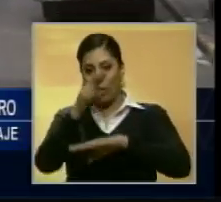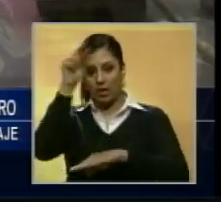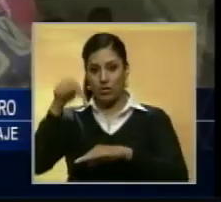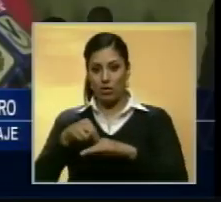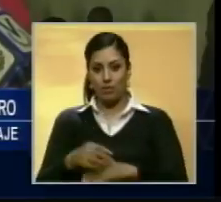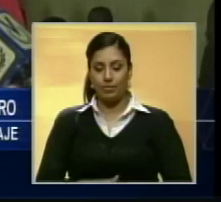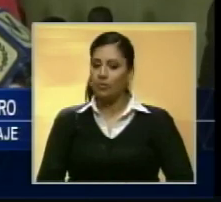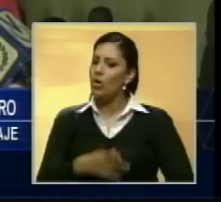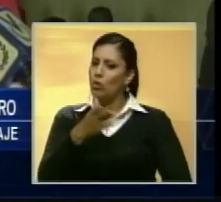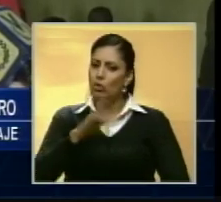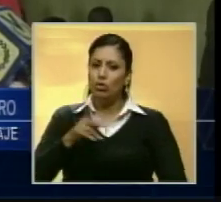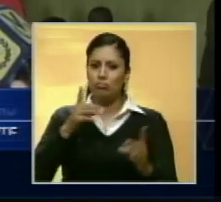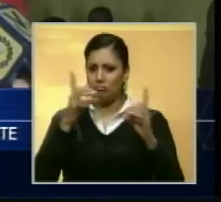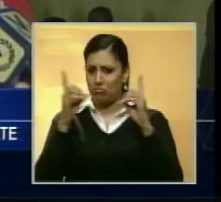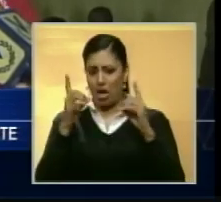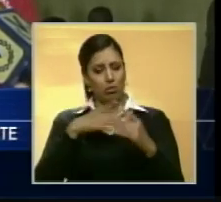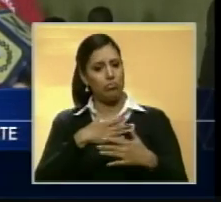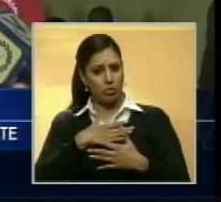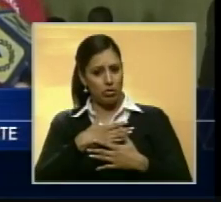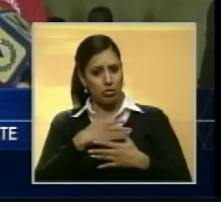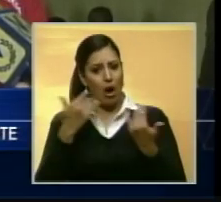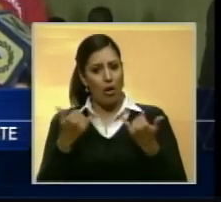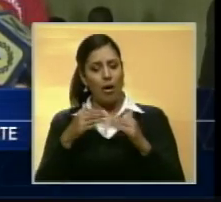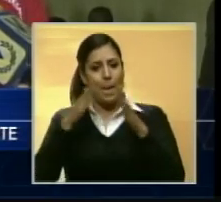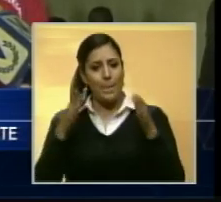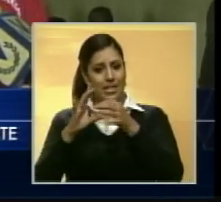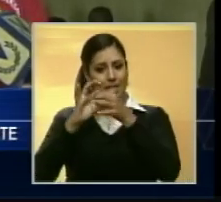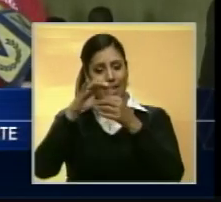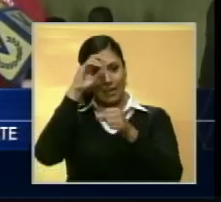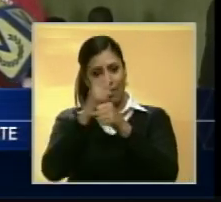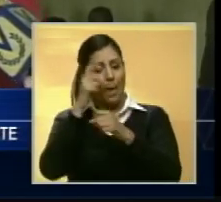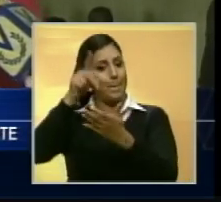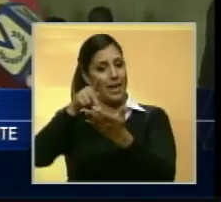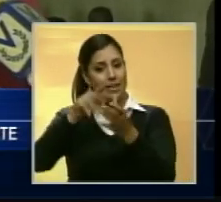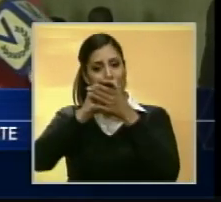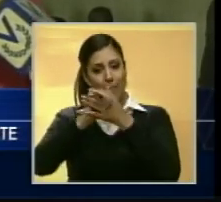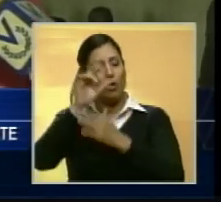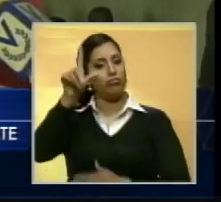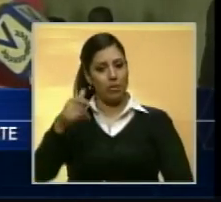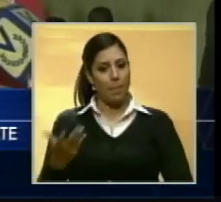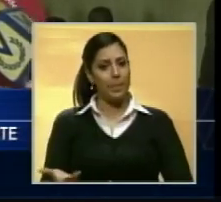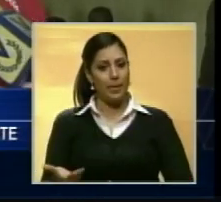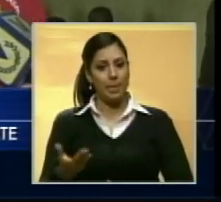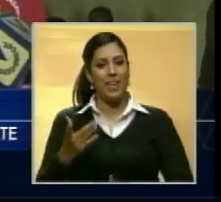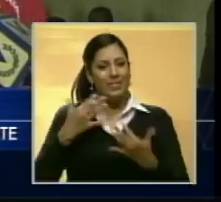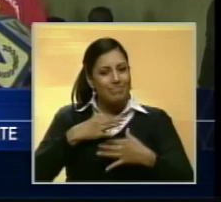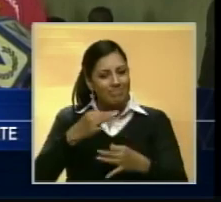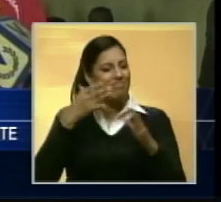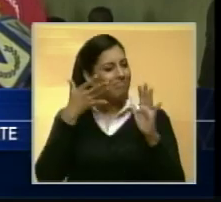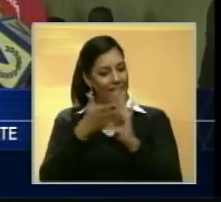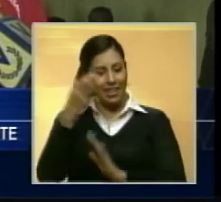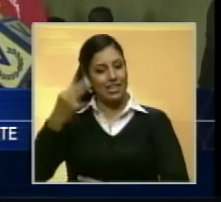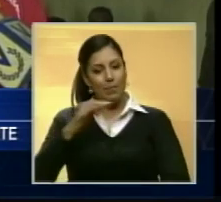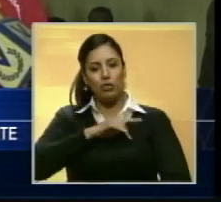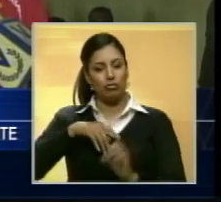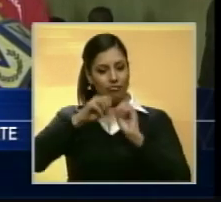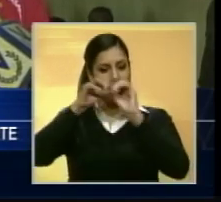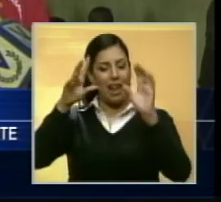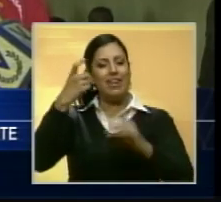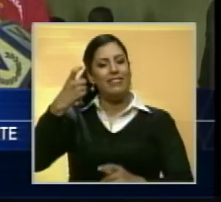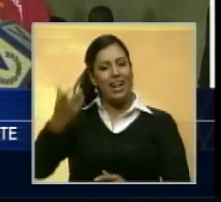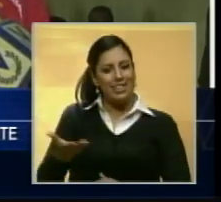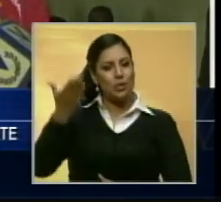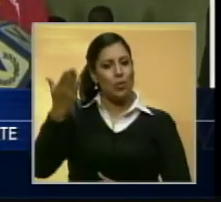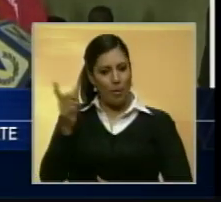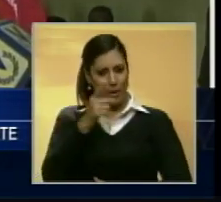nacional. Estamos abiertos al diálogo, nosotros estamos en la mesa de trabajo donde participan esos compañeros también. La intención siempre estamos claros de que hace falta un